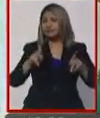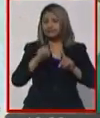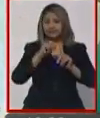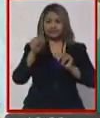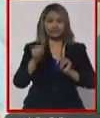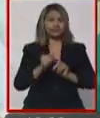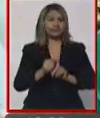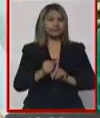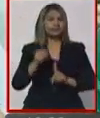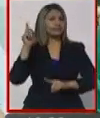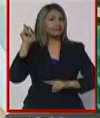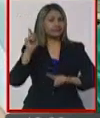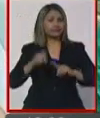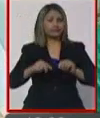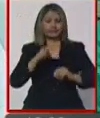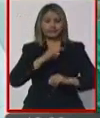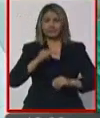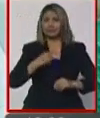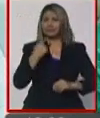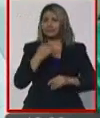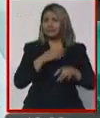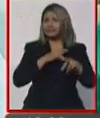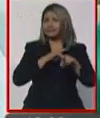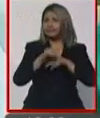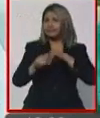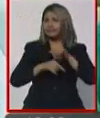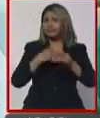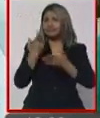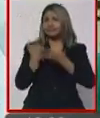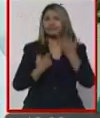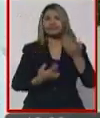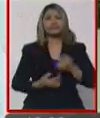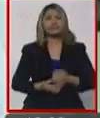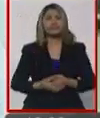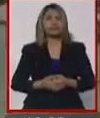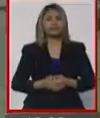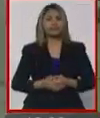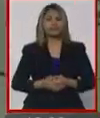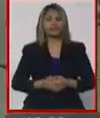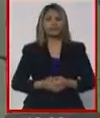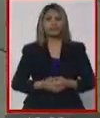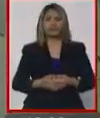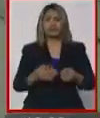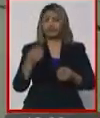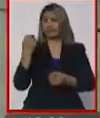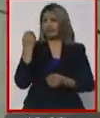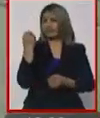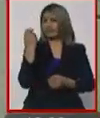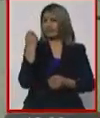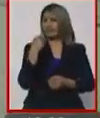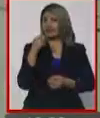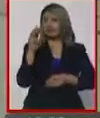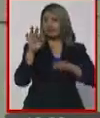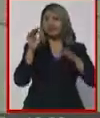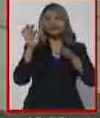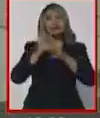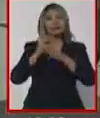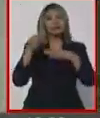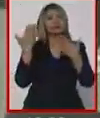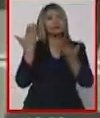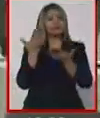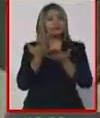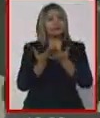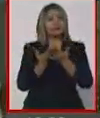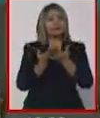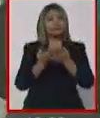mujeres embarazadas. No puede ser que el municipio esté cometiendo estas arbitrariedades. Cerca del mediodía, los funcionarios del municipio llegaron a